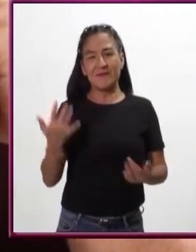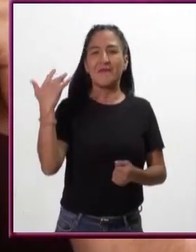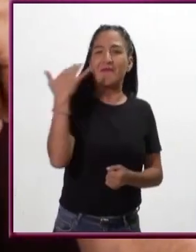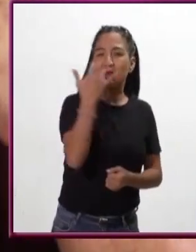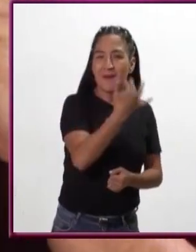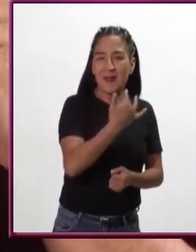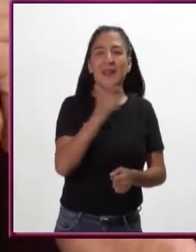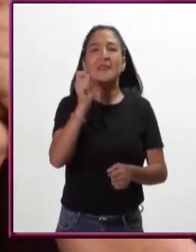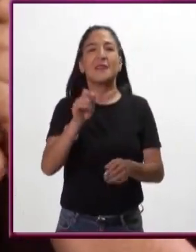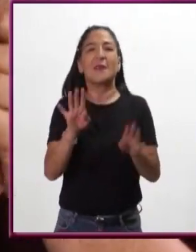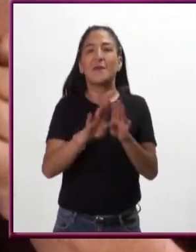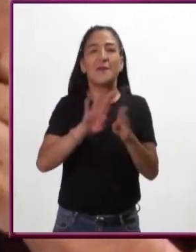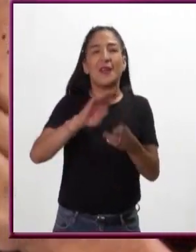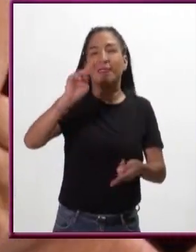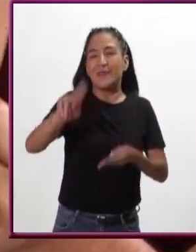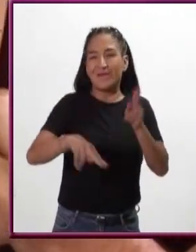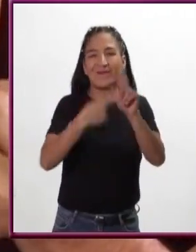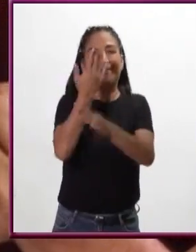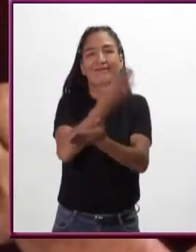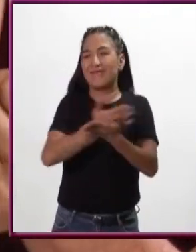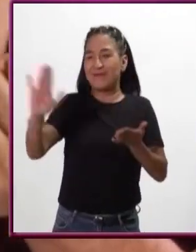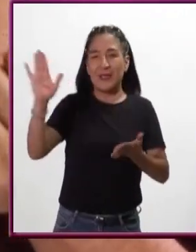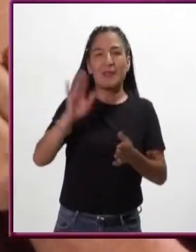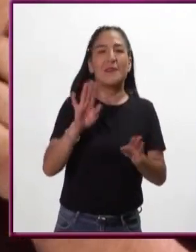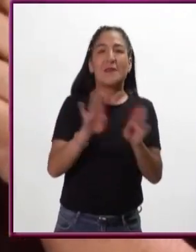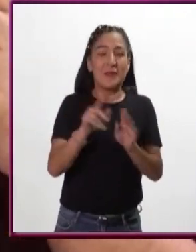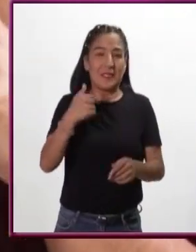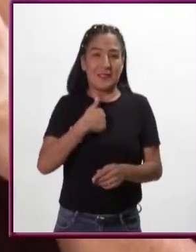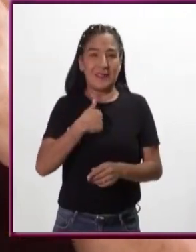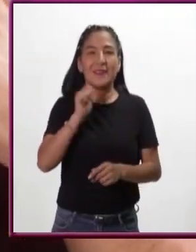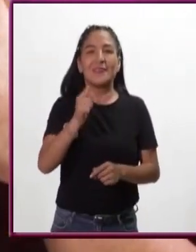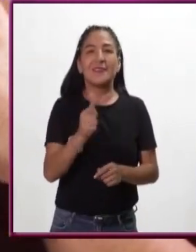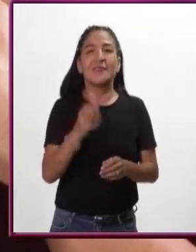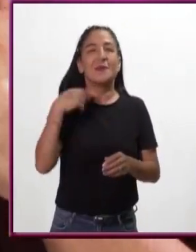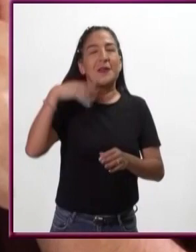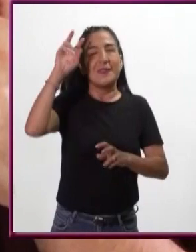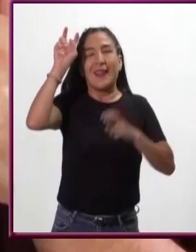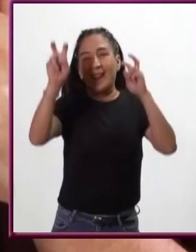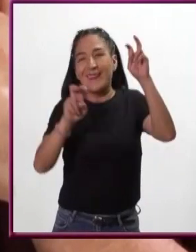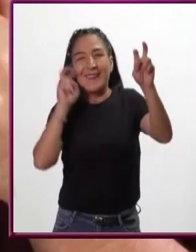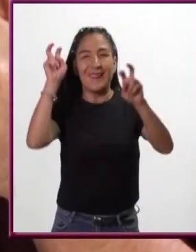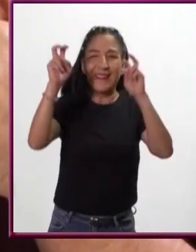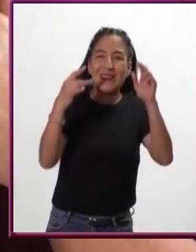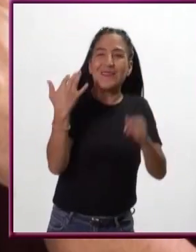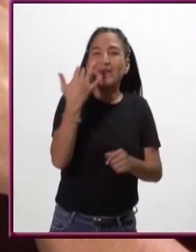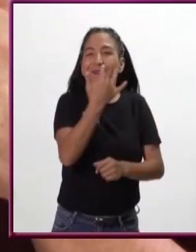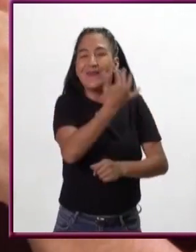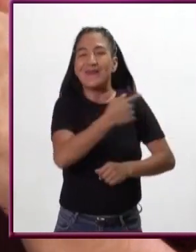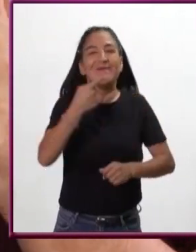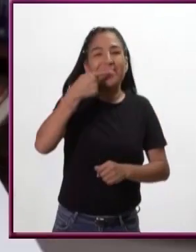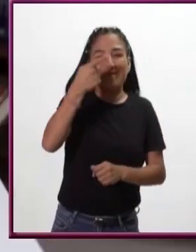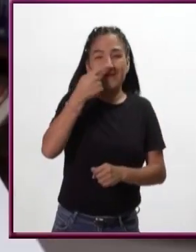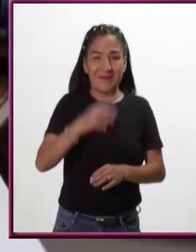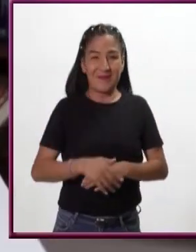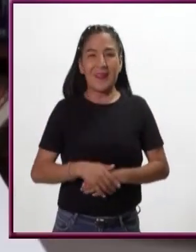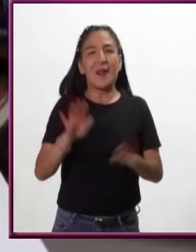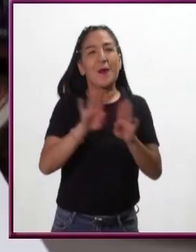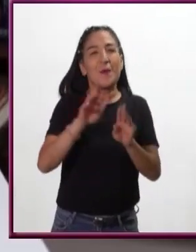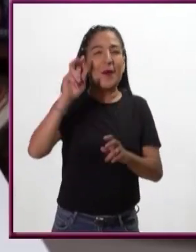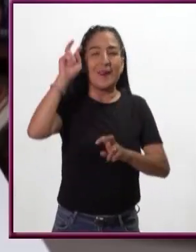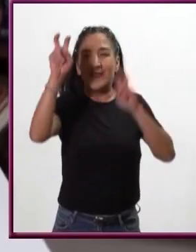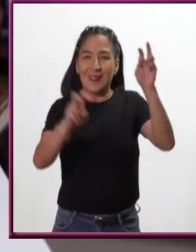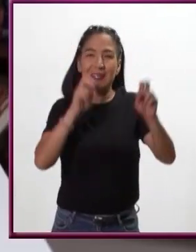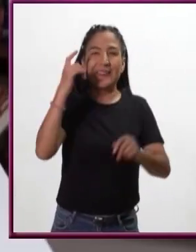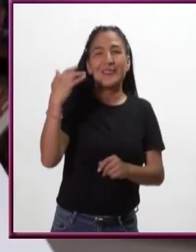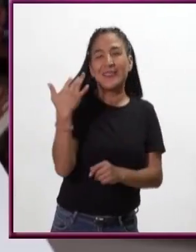Los sabores son un universo aparte. A mí hasta se me aparecen en sueños. Como sueños